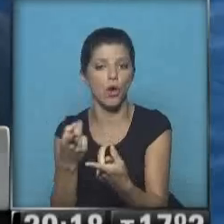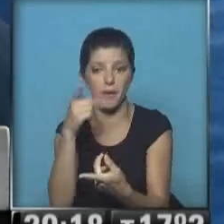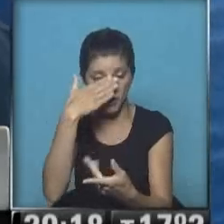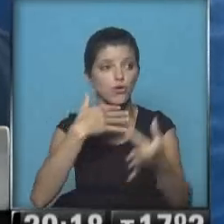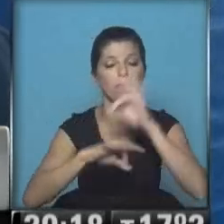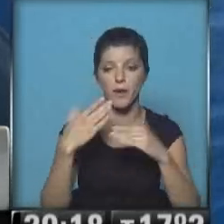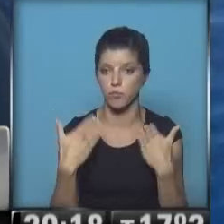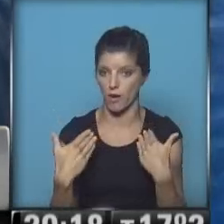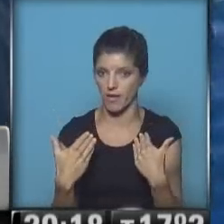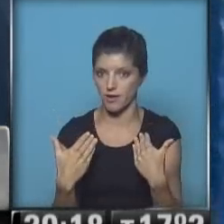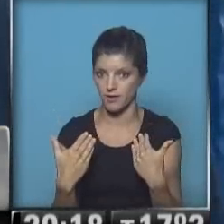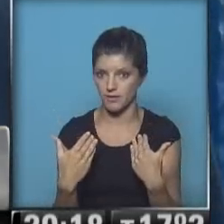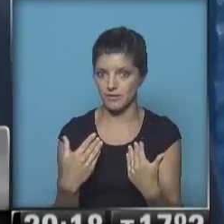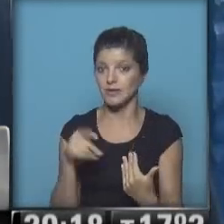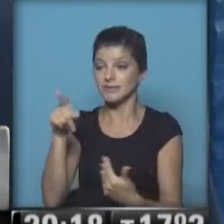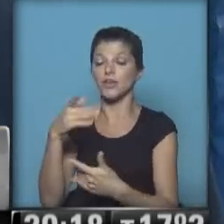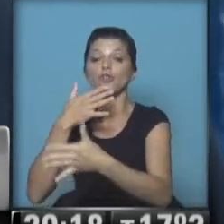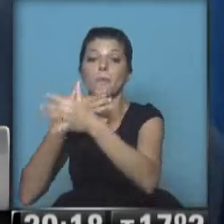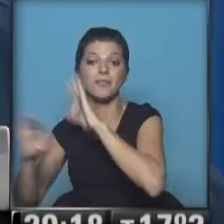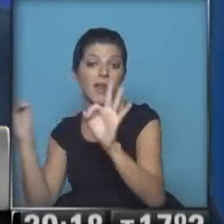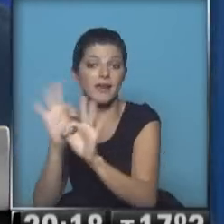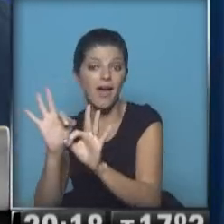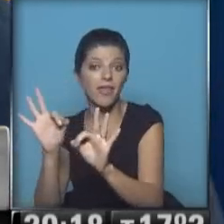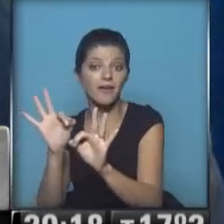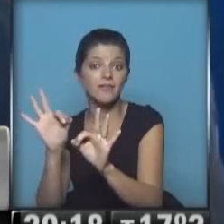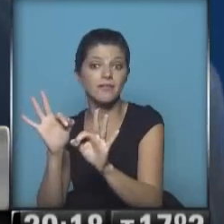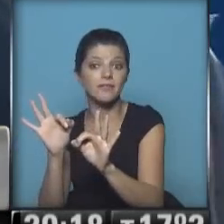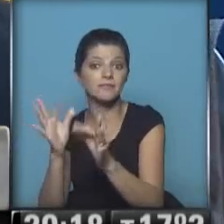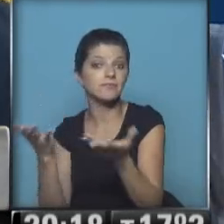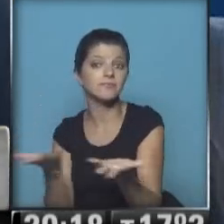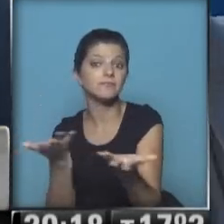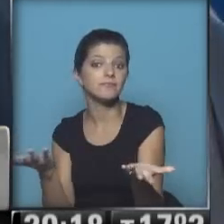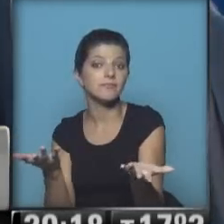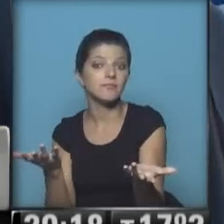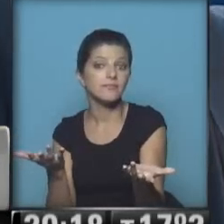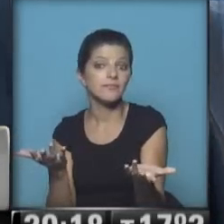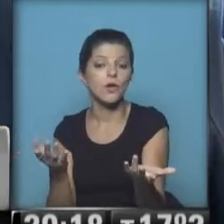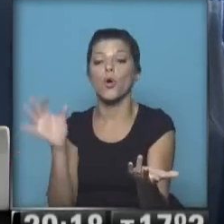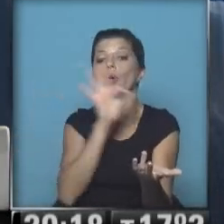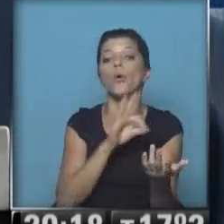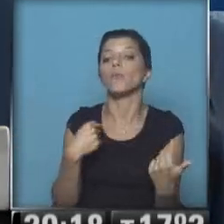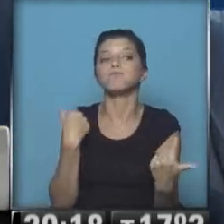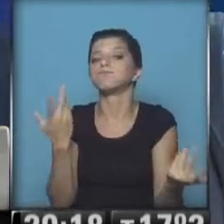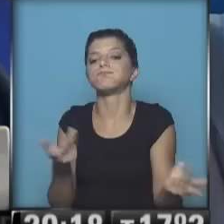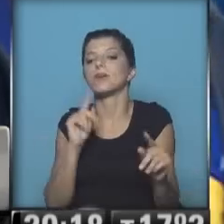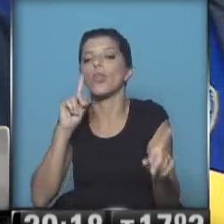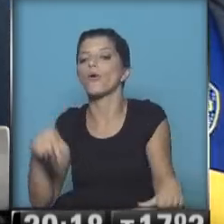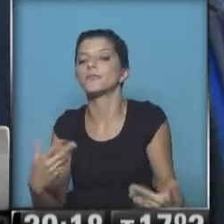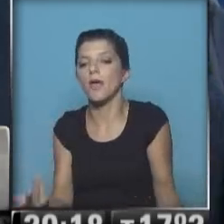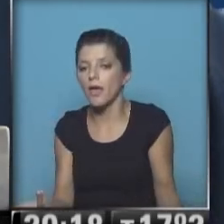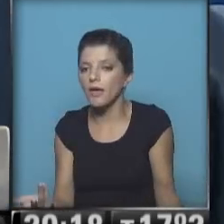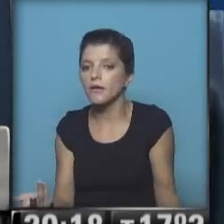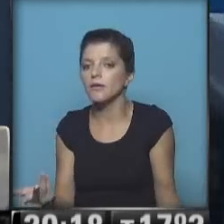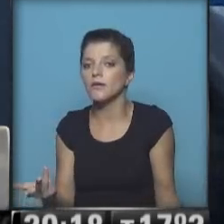sea, gente que no le, esa entrada que no le vendieron a los socios, que se quedaron o no sé, y